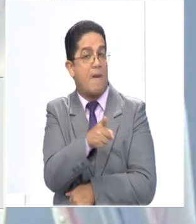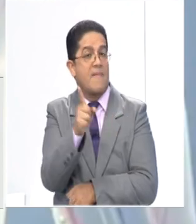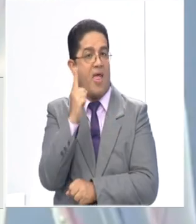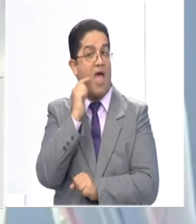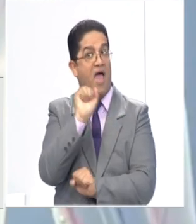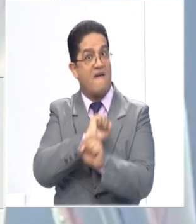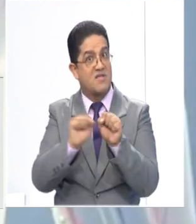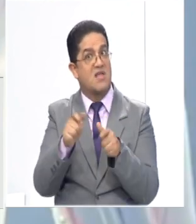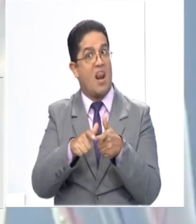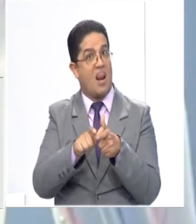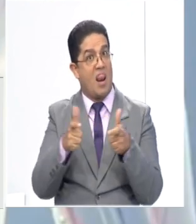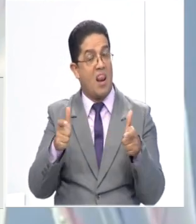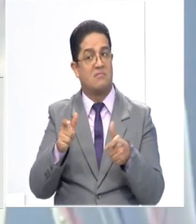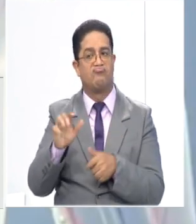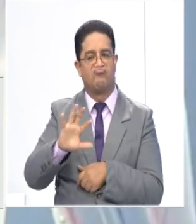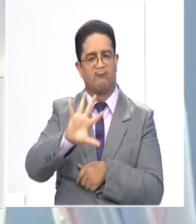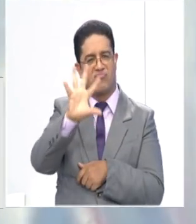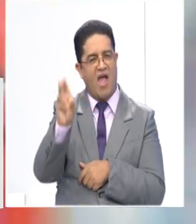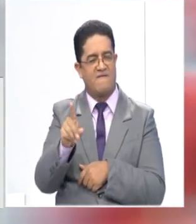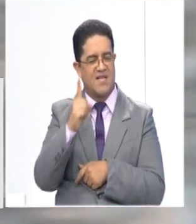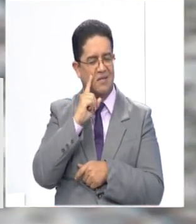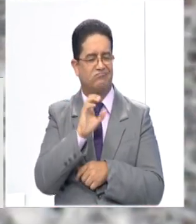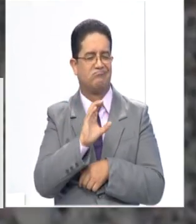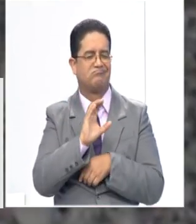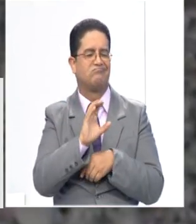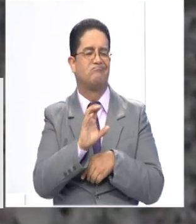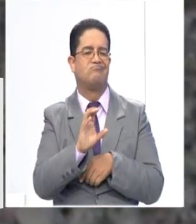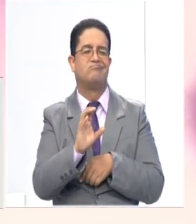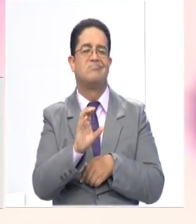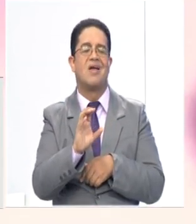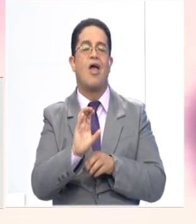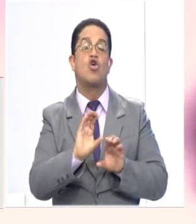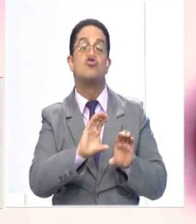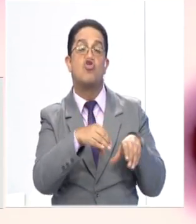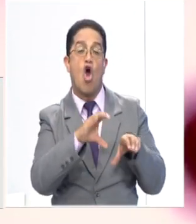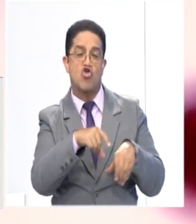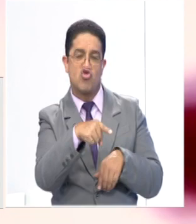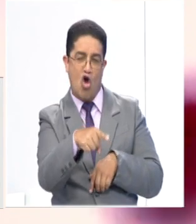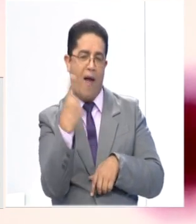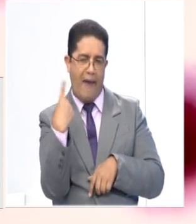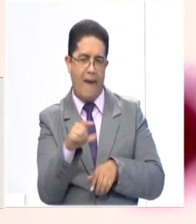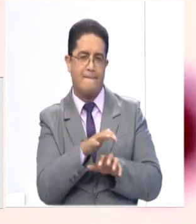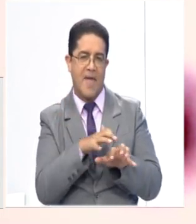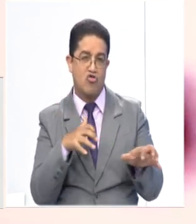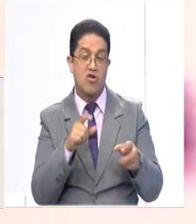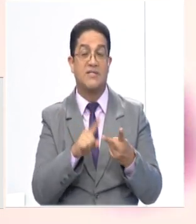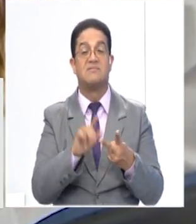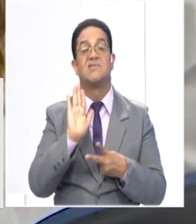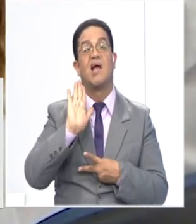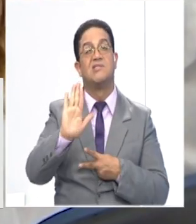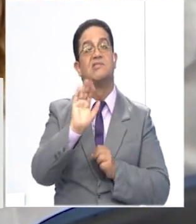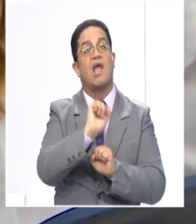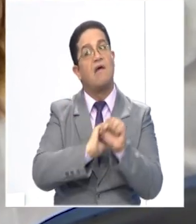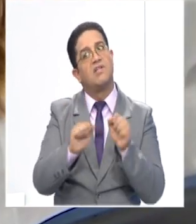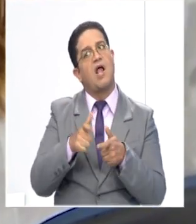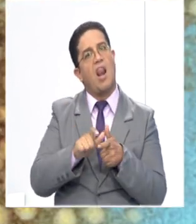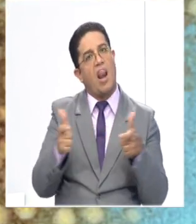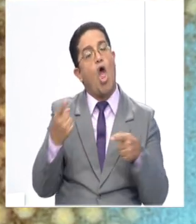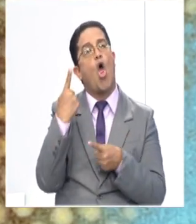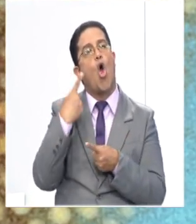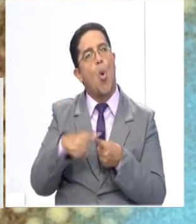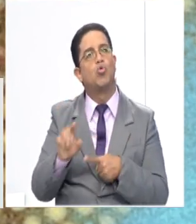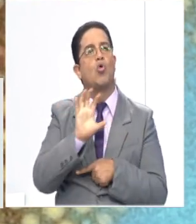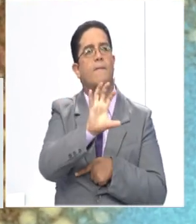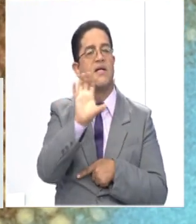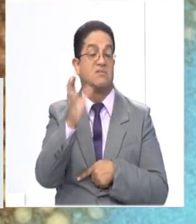enfermedad en África, que es en la República del Congo, que es donde hay la mayoría de los casos, y poder evitar así gran propagación a otros países, porque